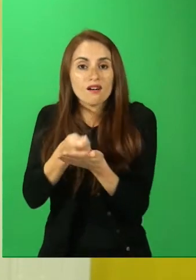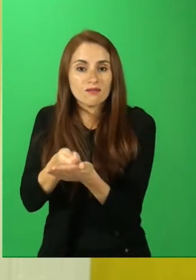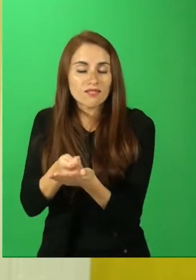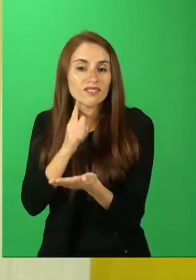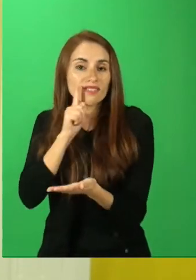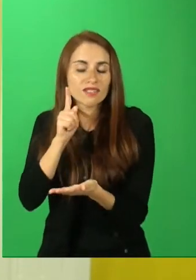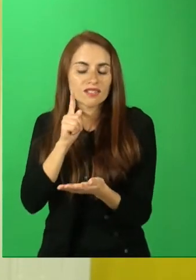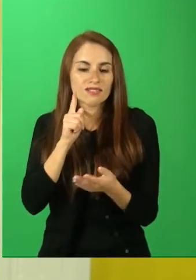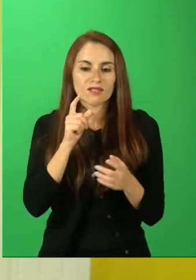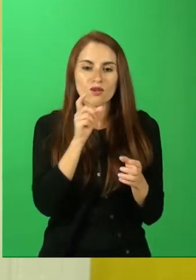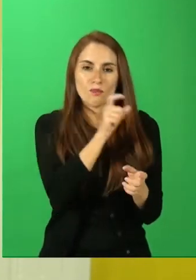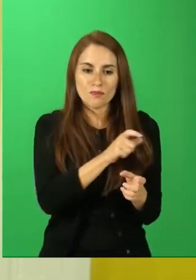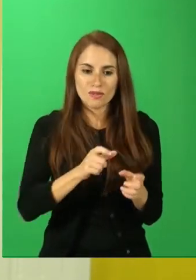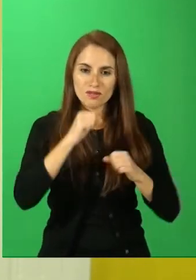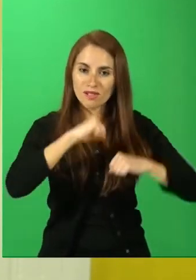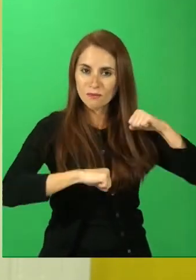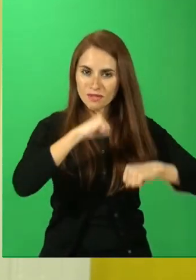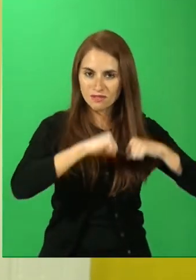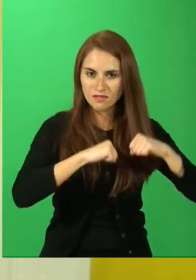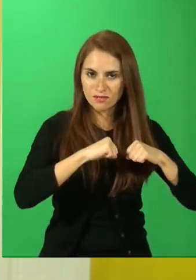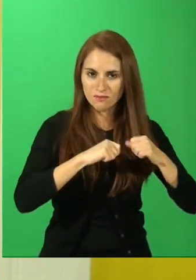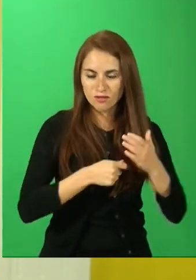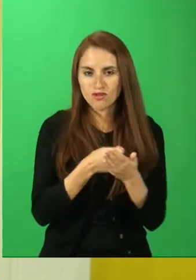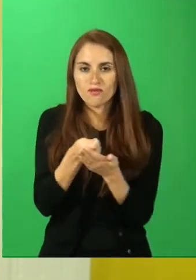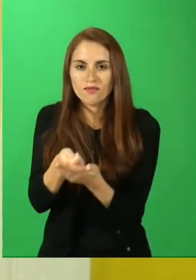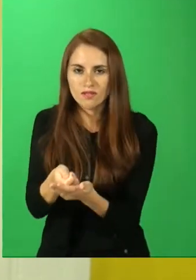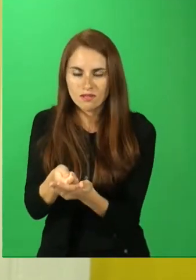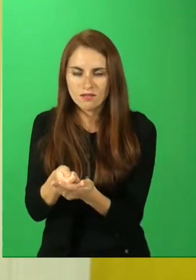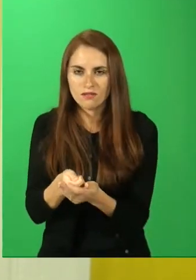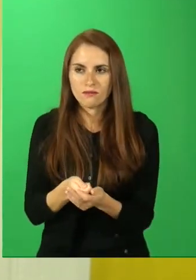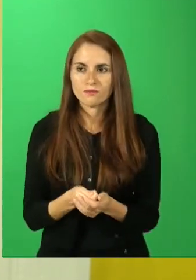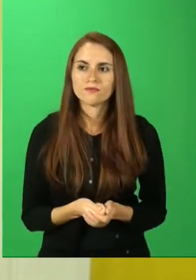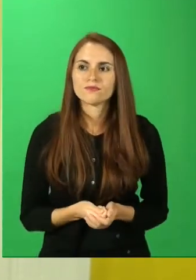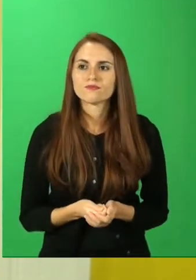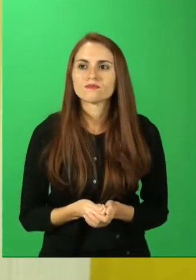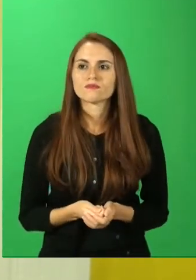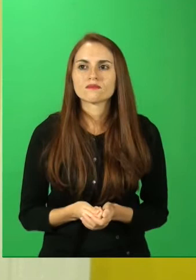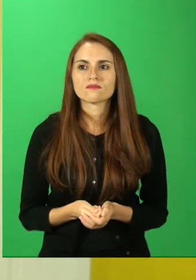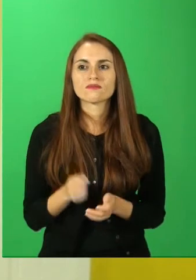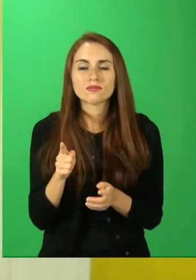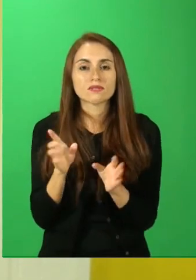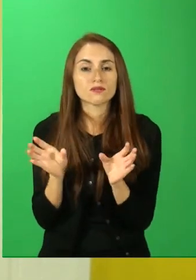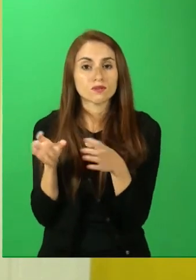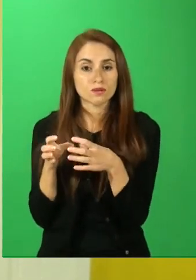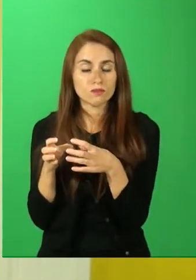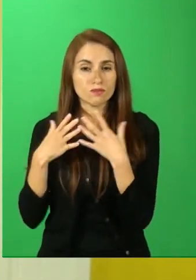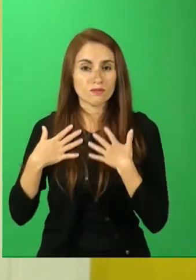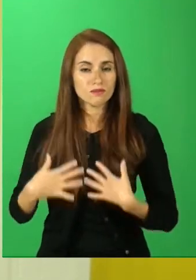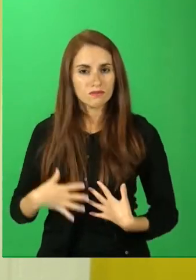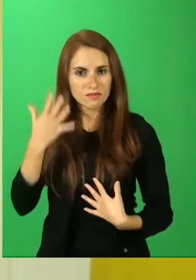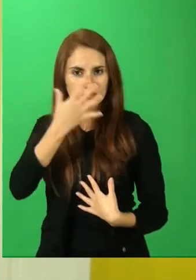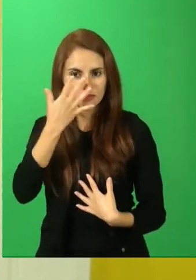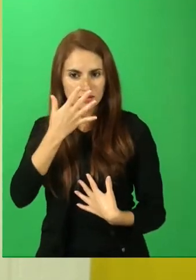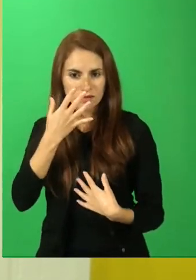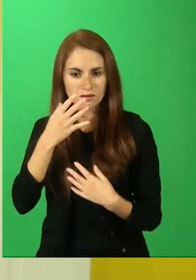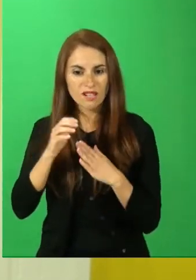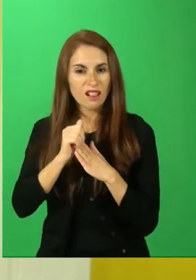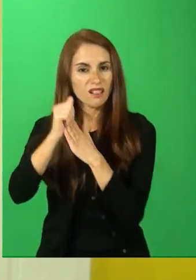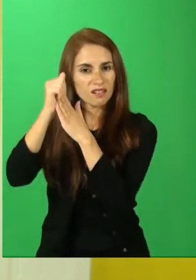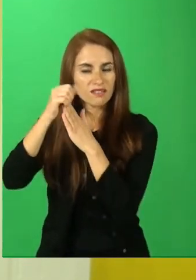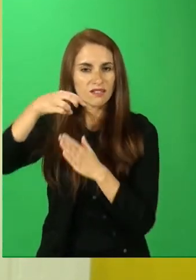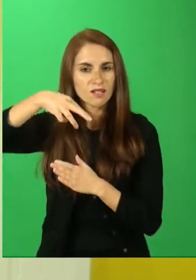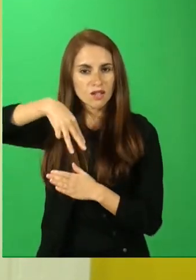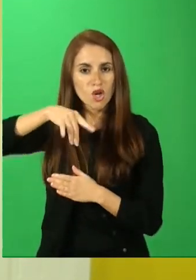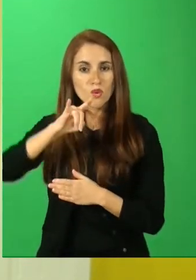miedo cómo el comunismo se comienza a propagar en Italia. Entonces, este grupo, dirigidos por Mussolini